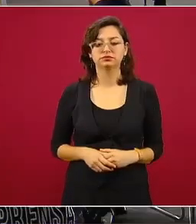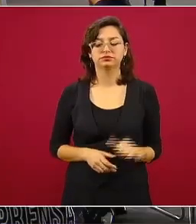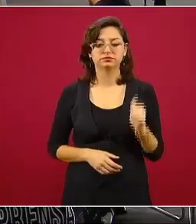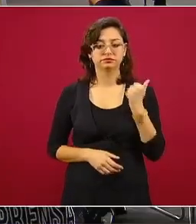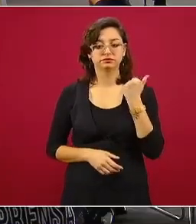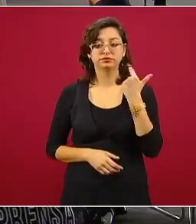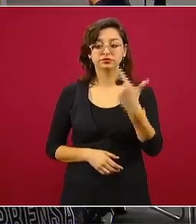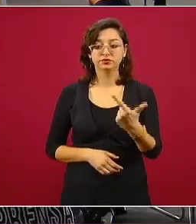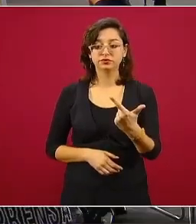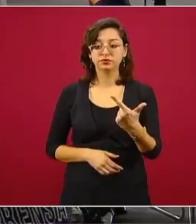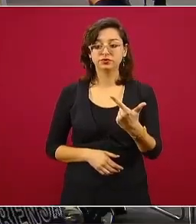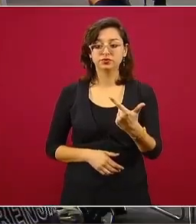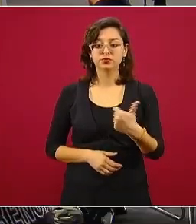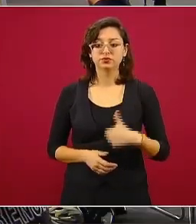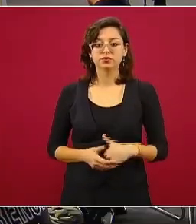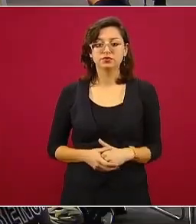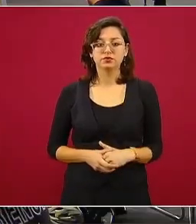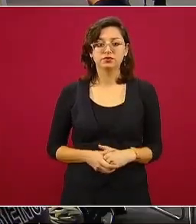7.